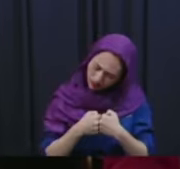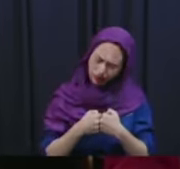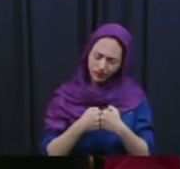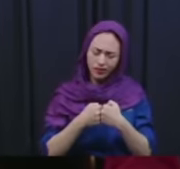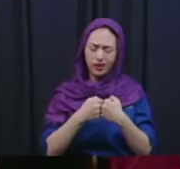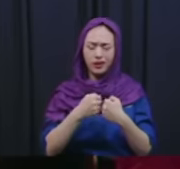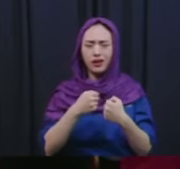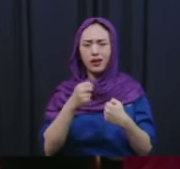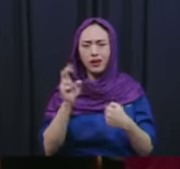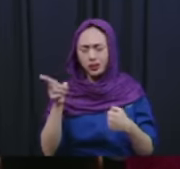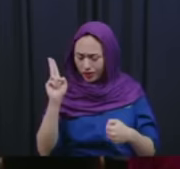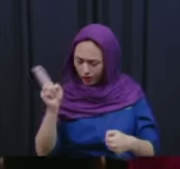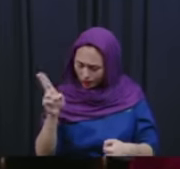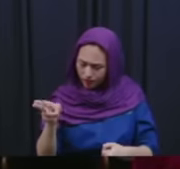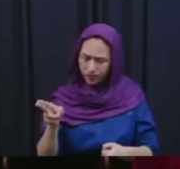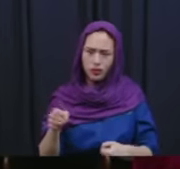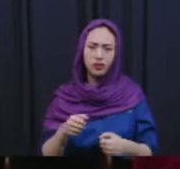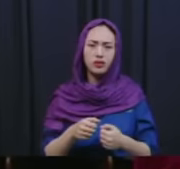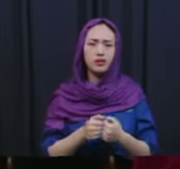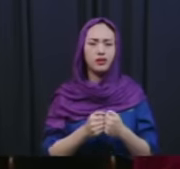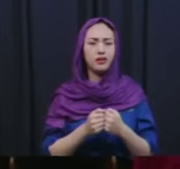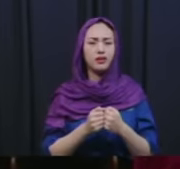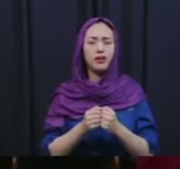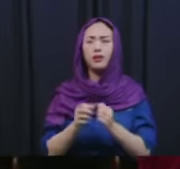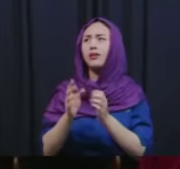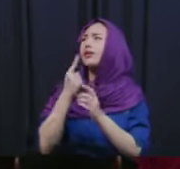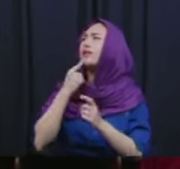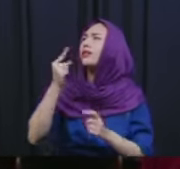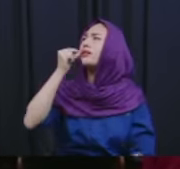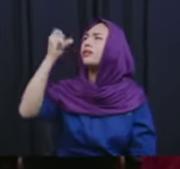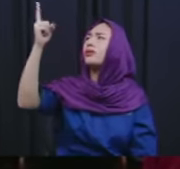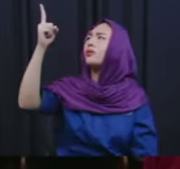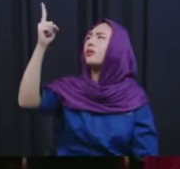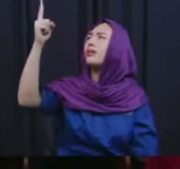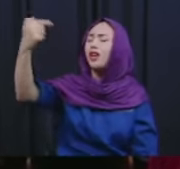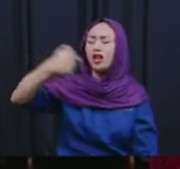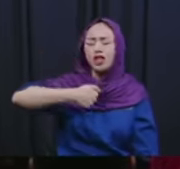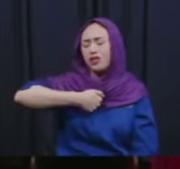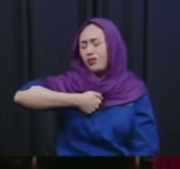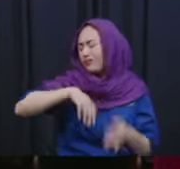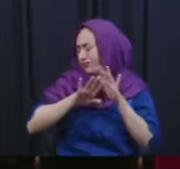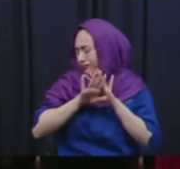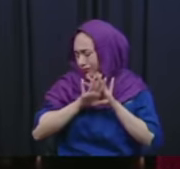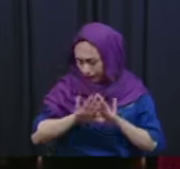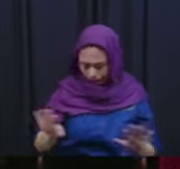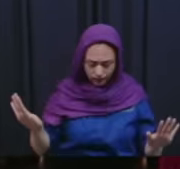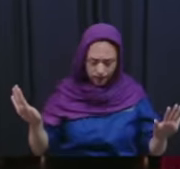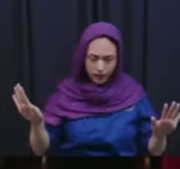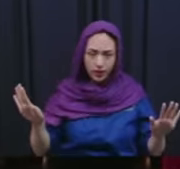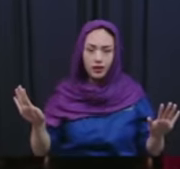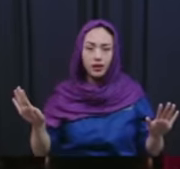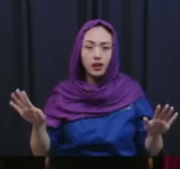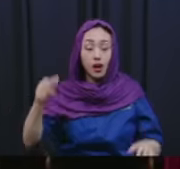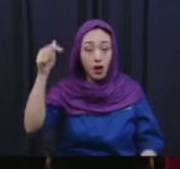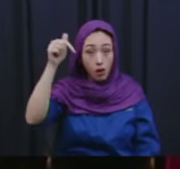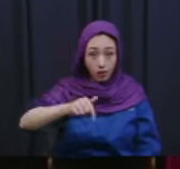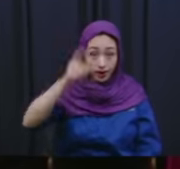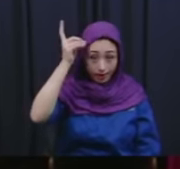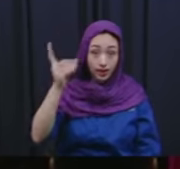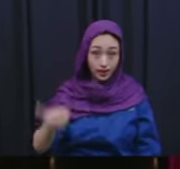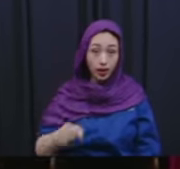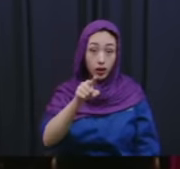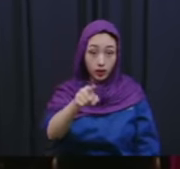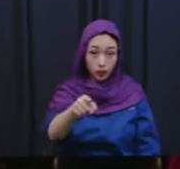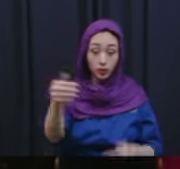al señor Ya no quiero esto más hoy es tu día para que te acerques acá adelante y le digas al